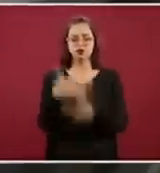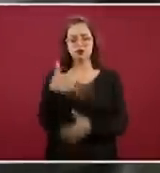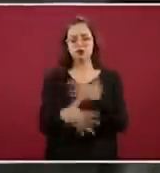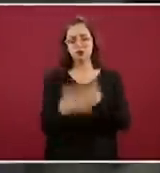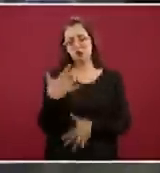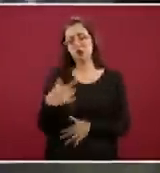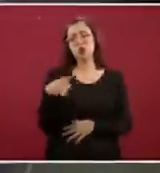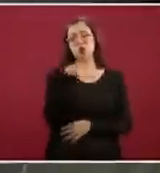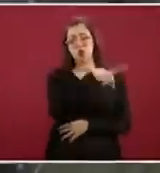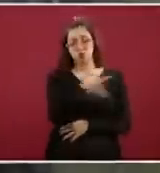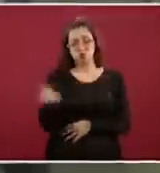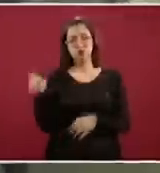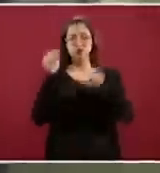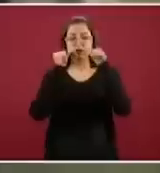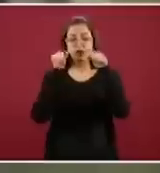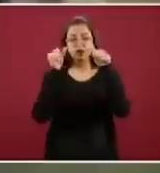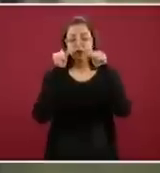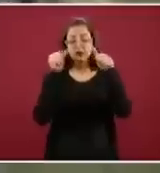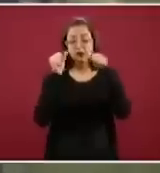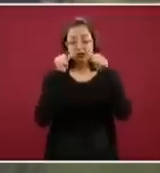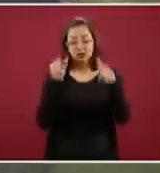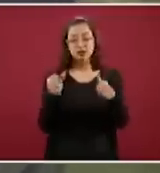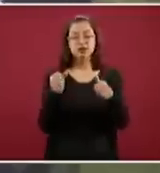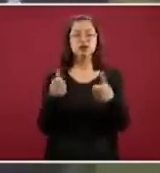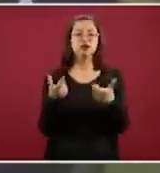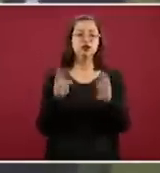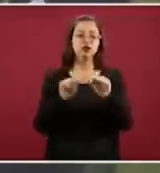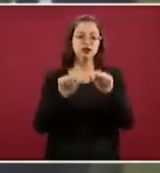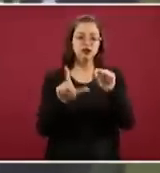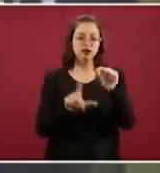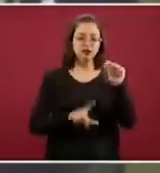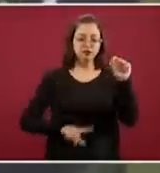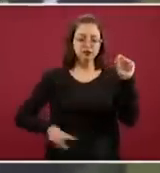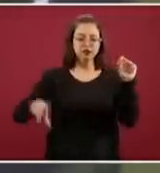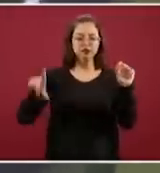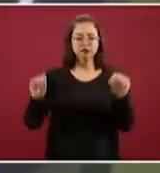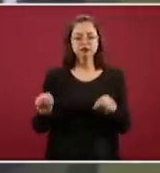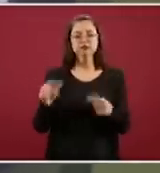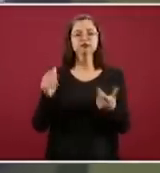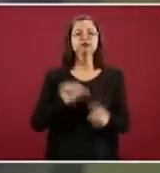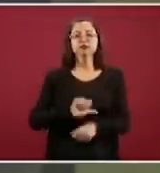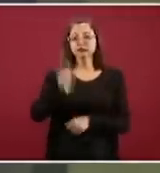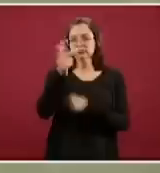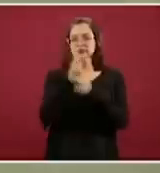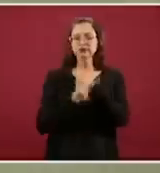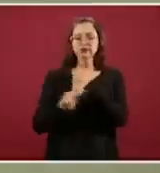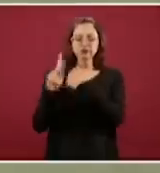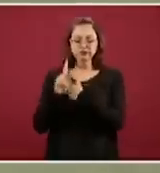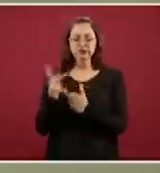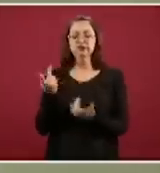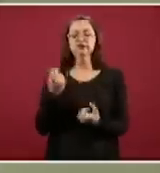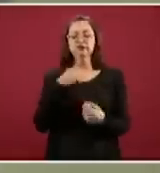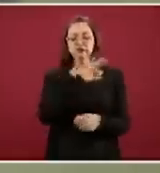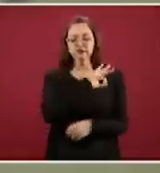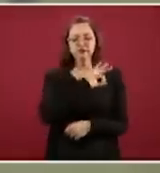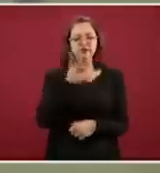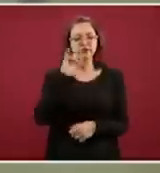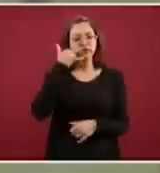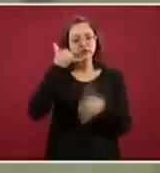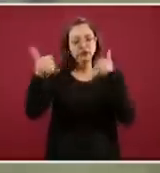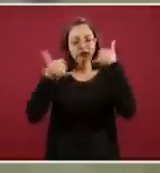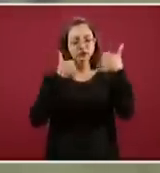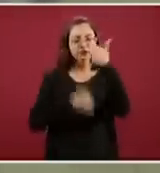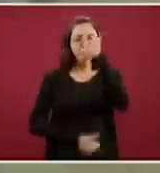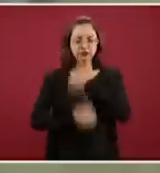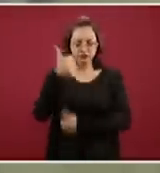nos estén escuchando y nos estén viendo al interior del país o en otras partes, pueden hacerlo vía telefónica a